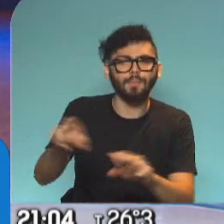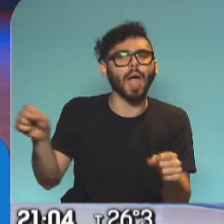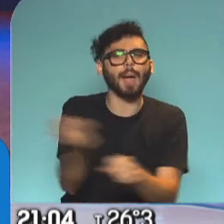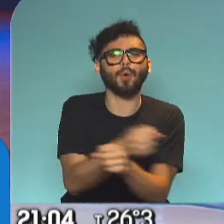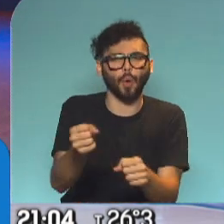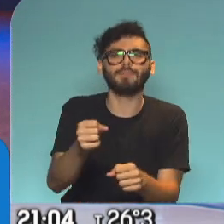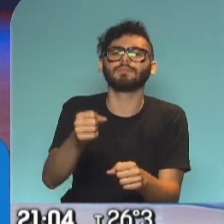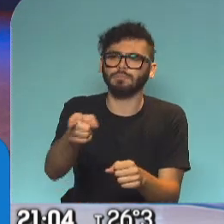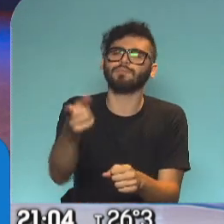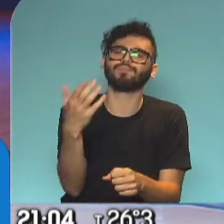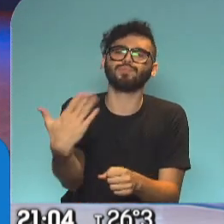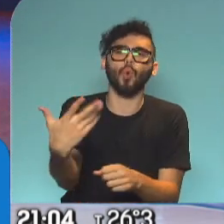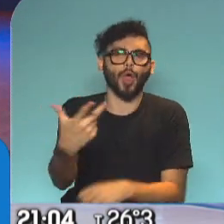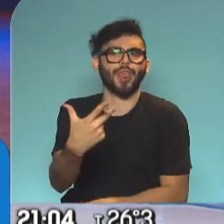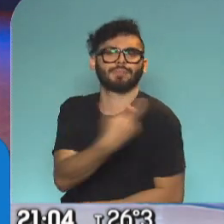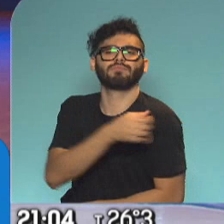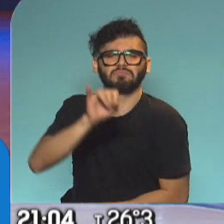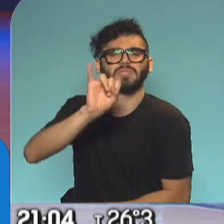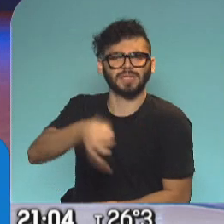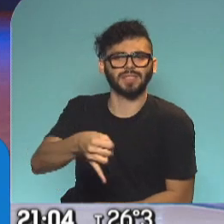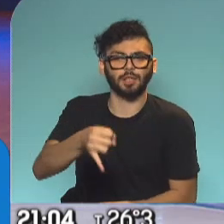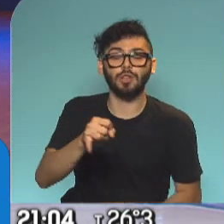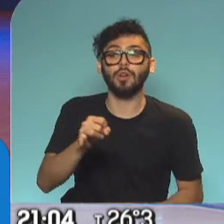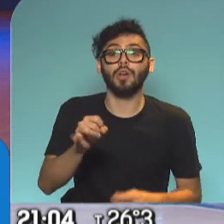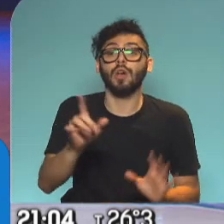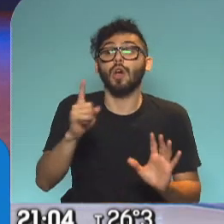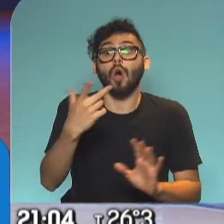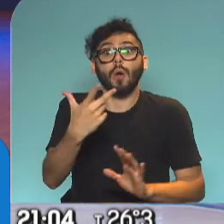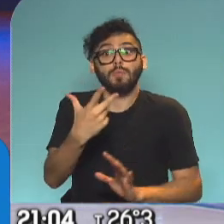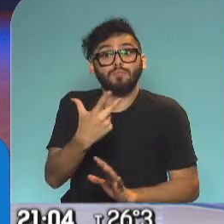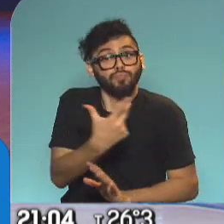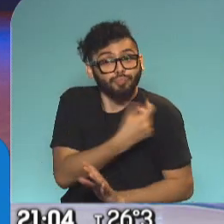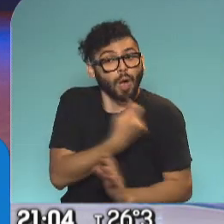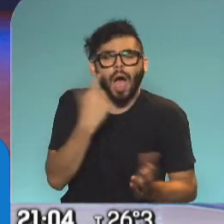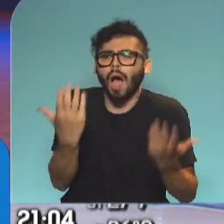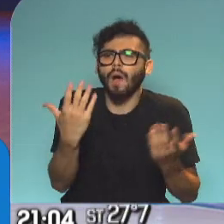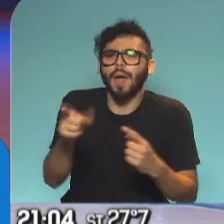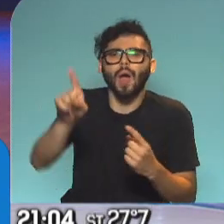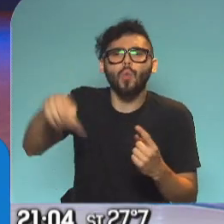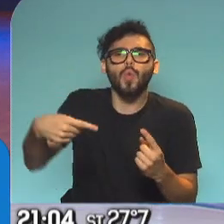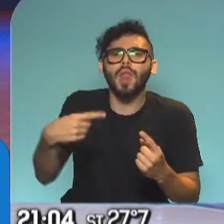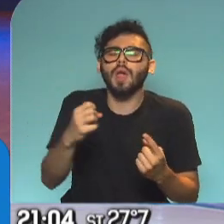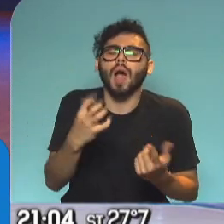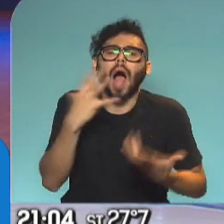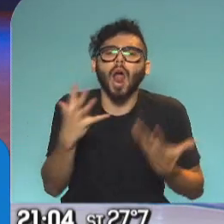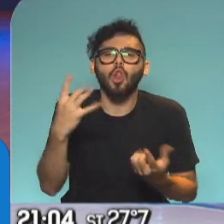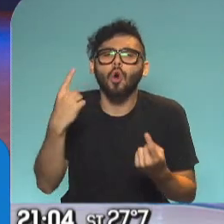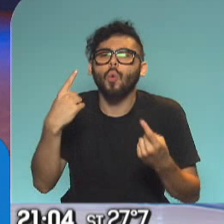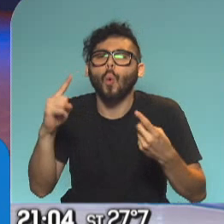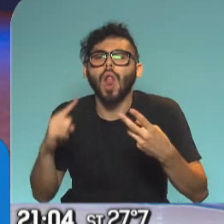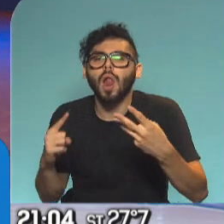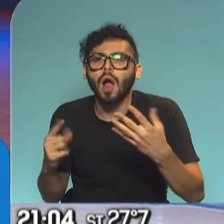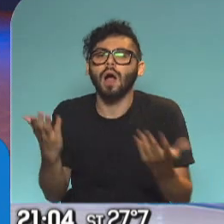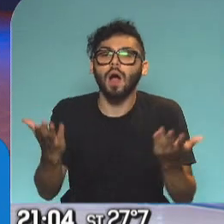decirle, sí, usted se la puede aplicar con la menor cantidad de efectos colaterales